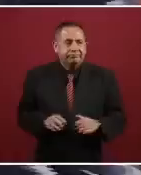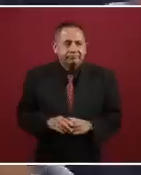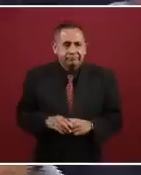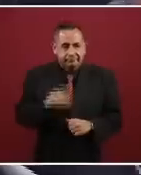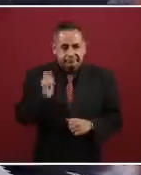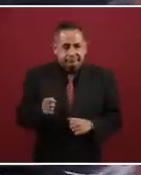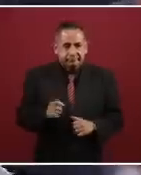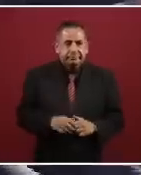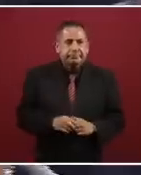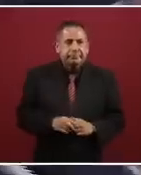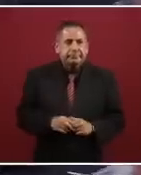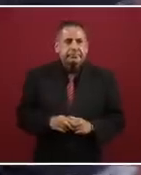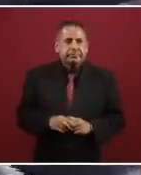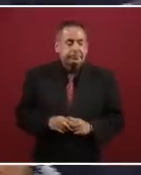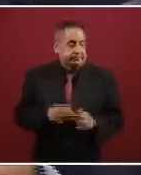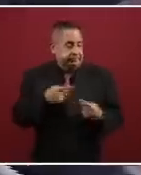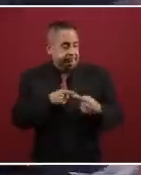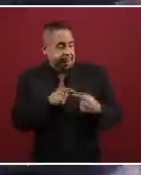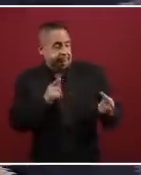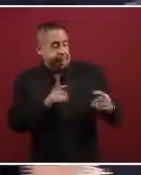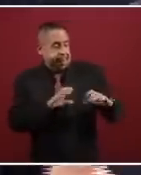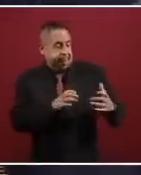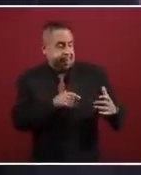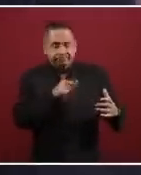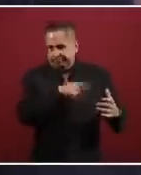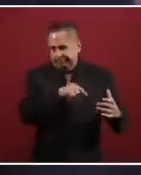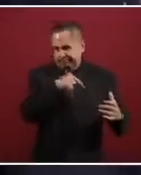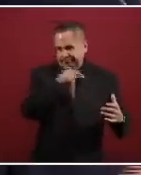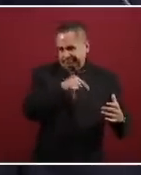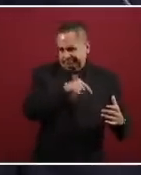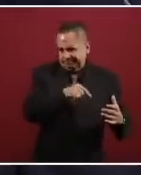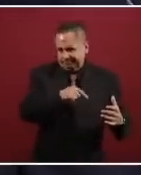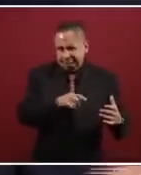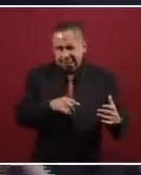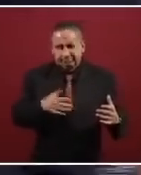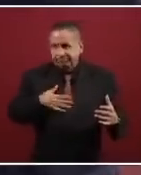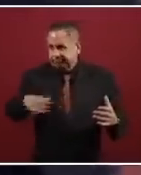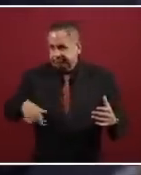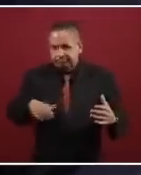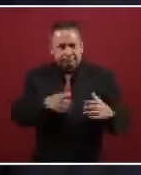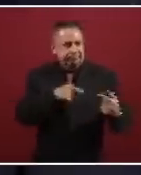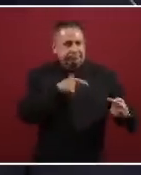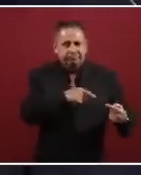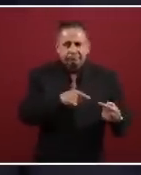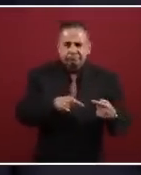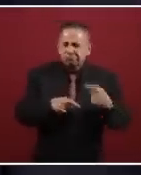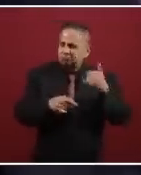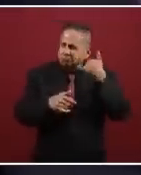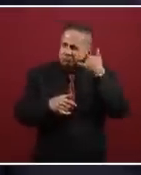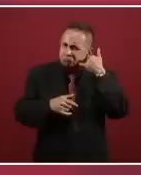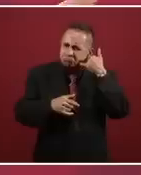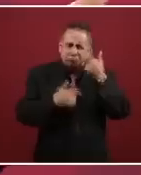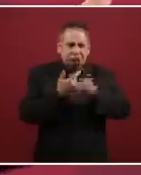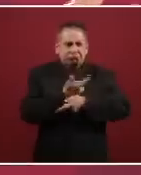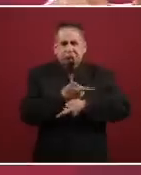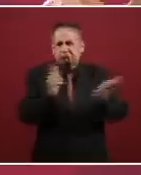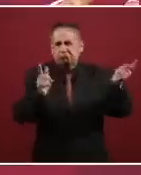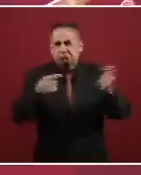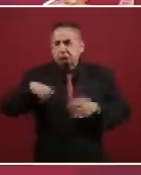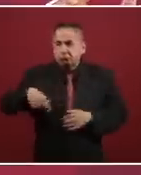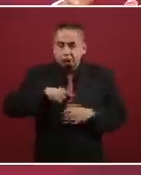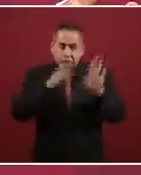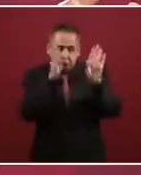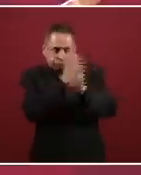Los opositores a nuestro gobierno pueden hablar con toda tranquilidad